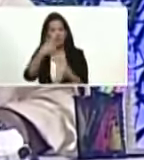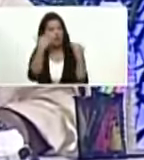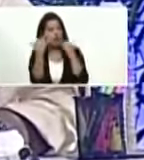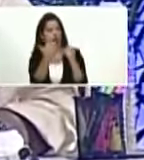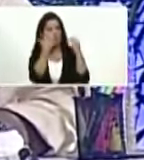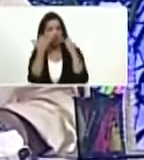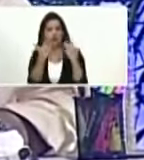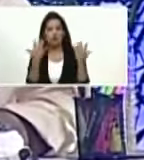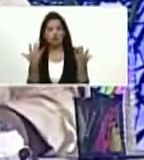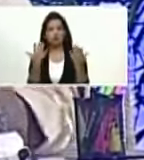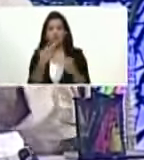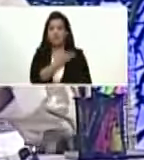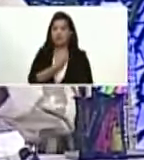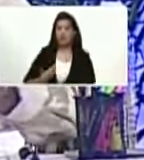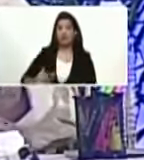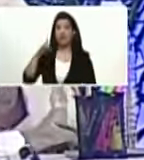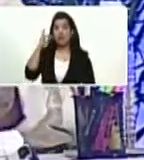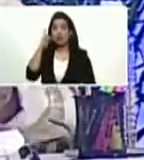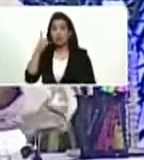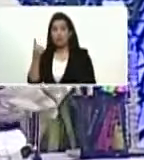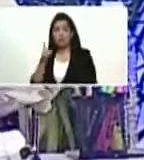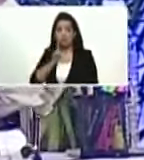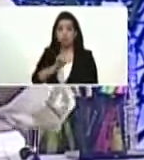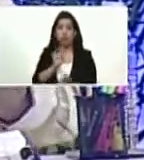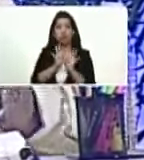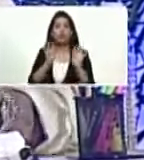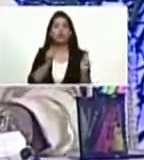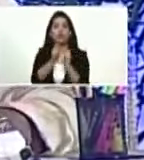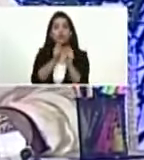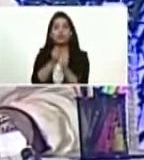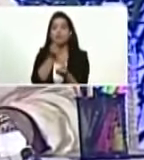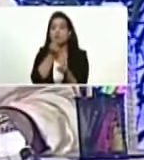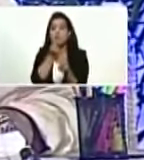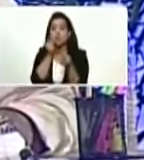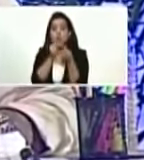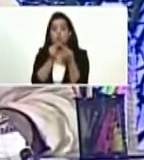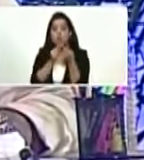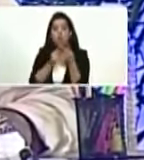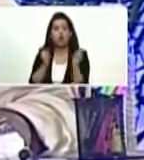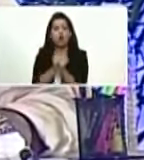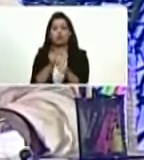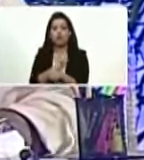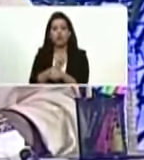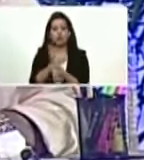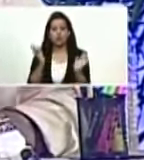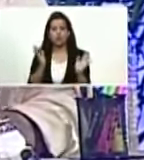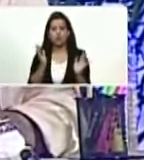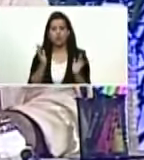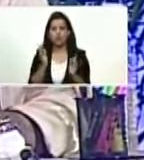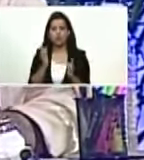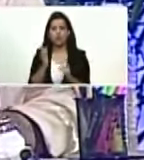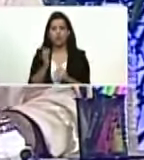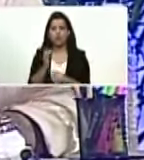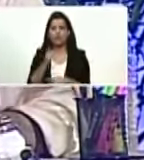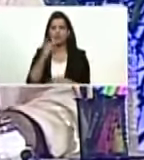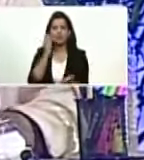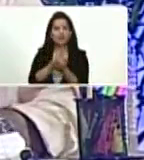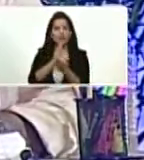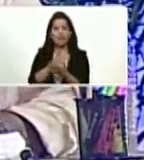Y Evo apenas puede salir un ratico, una rueda de prensa y decir tres cosas. Le lanzan 1000 plomazos contra